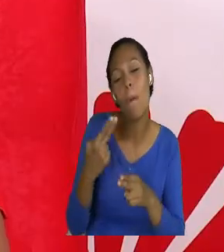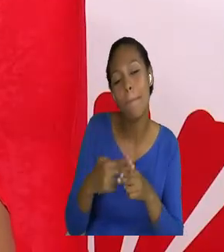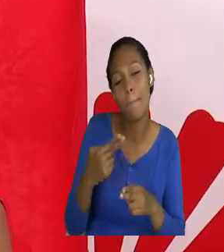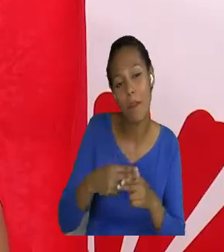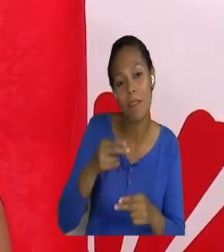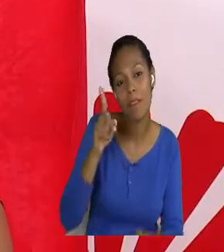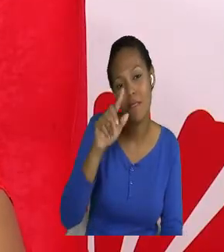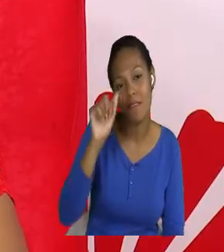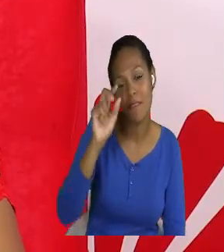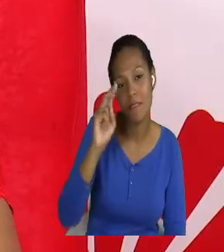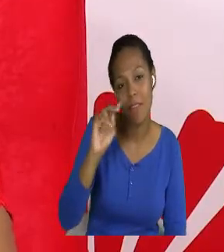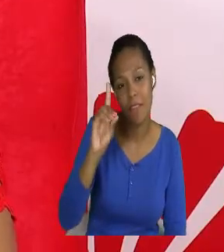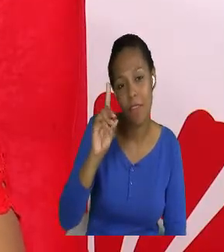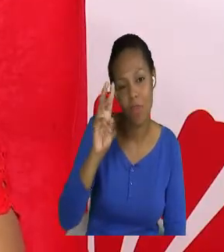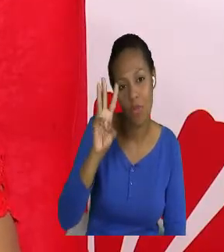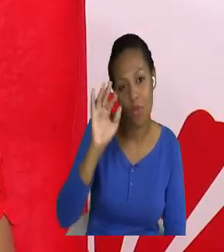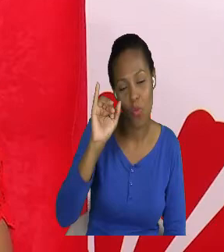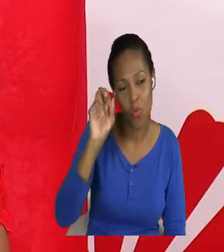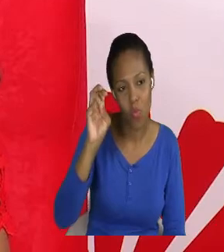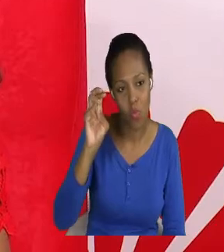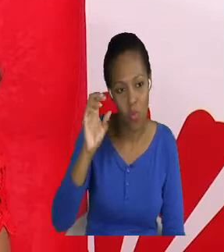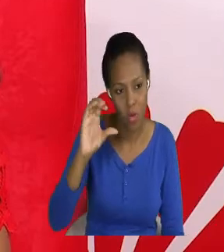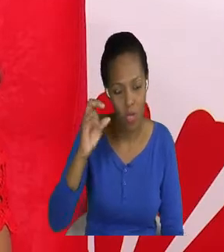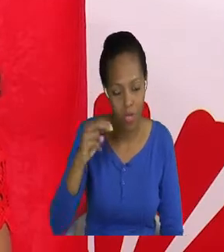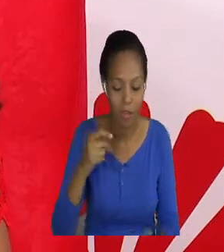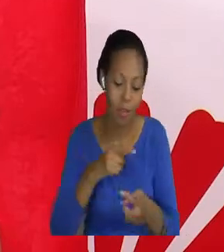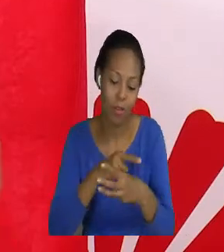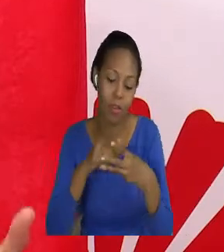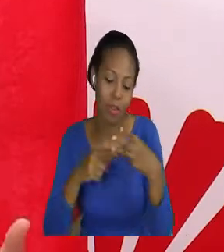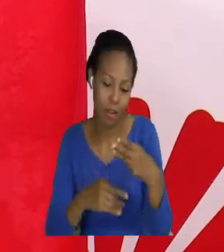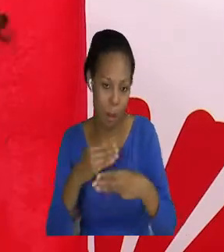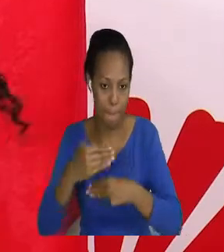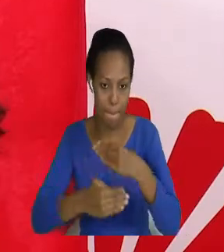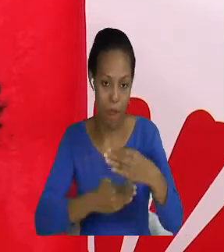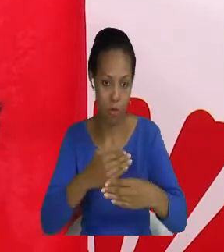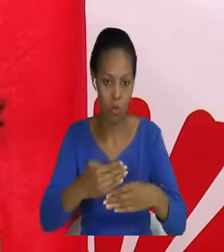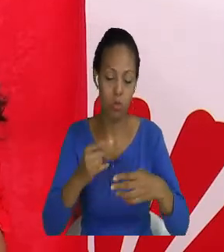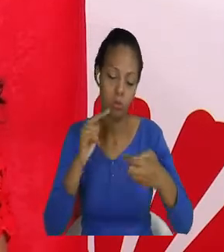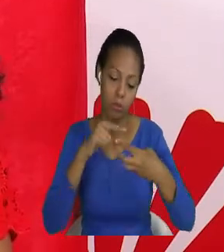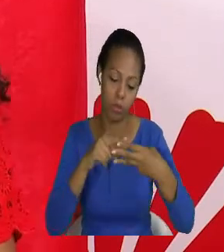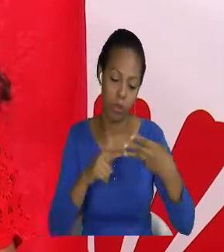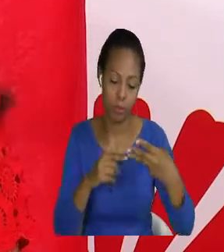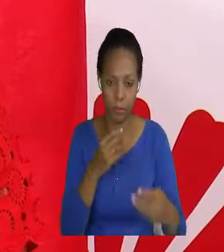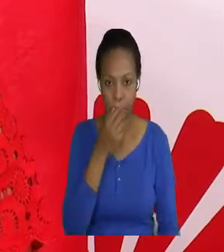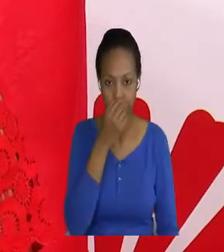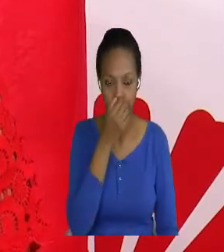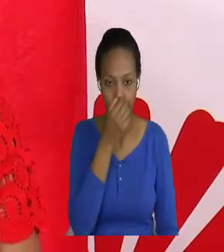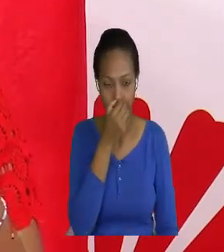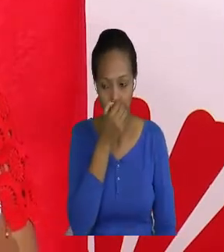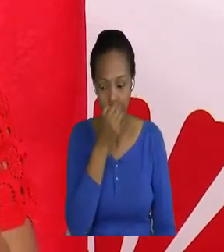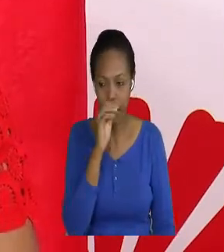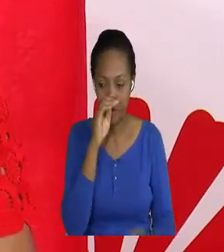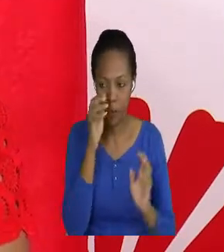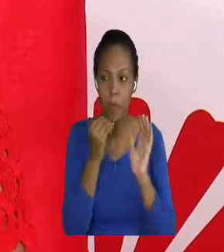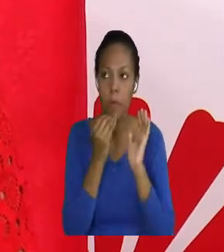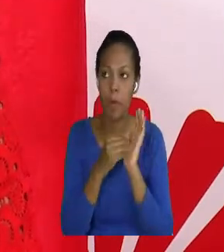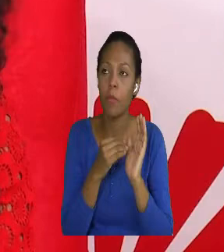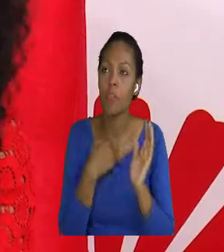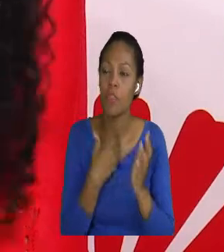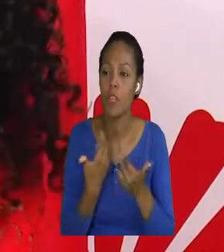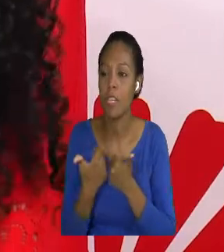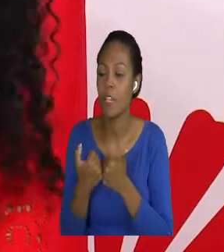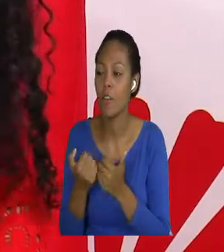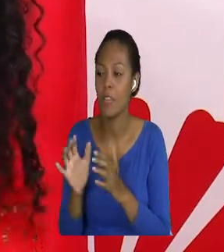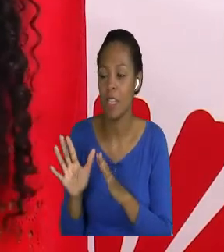diciendo como que, bueno, pero ¿cómo hago para decirle a mi novio que no quiero ir a eso y no herirle sus sentimientos? Porque siempre es difícil que uno diga